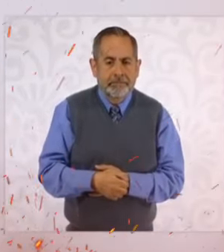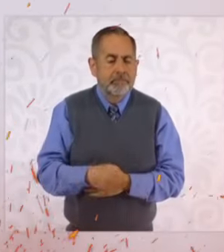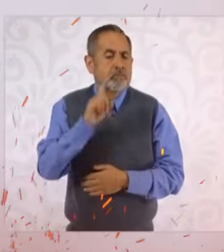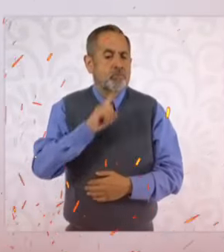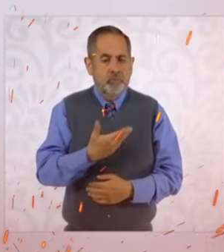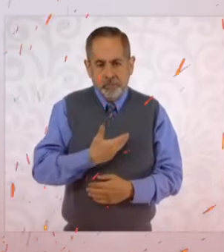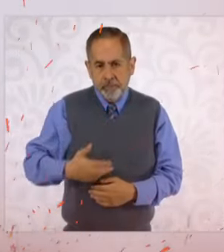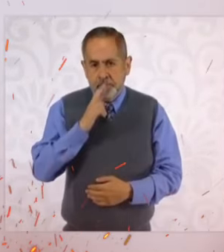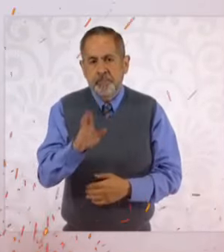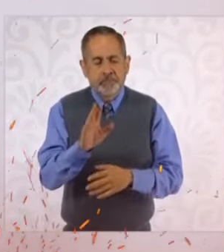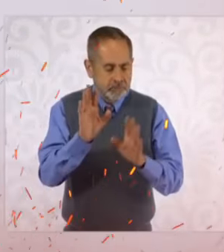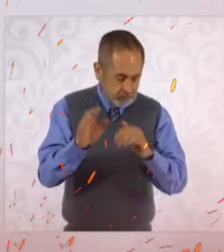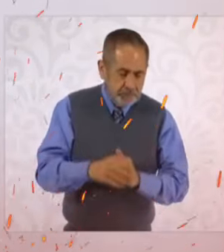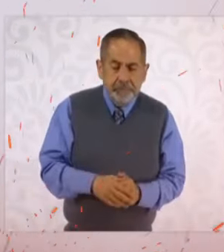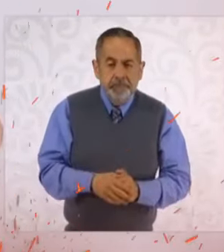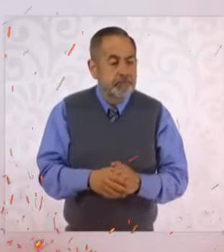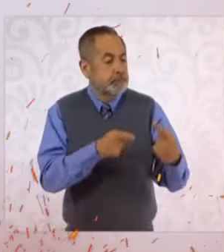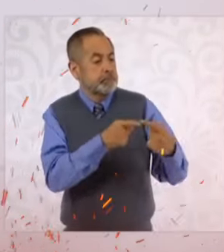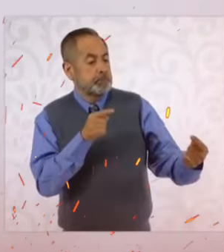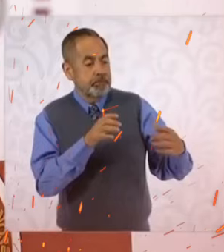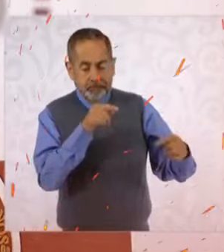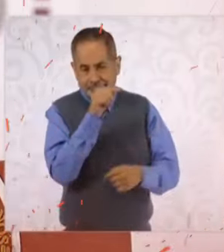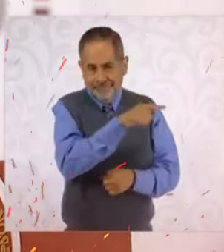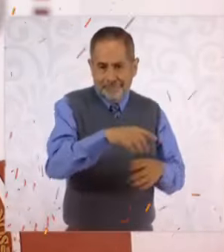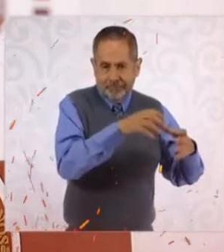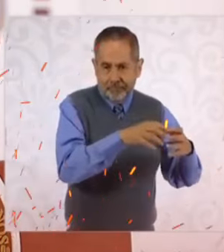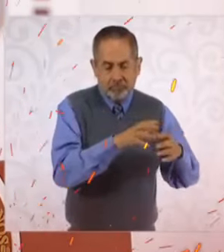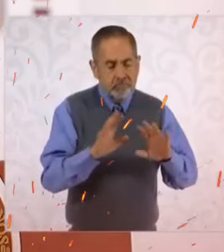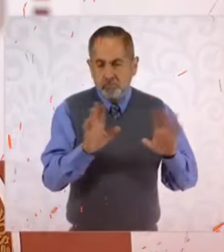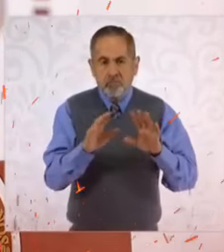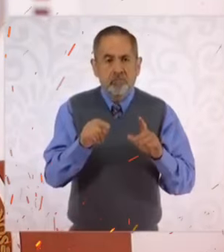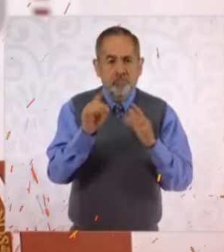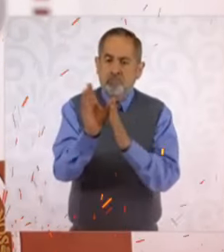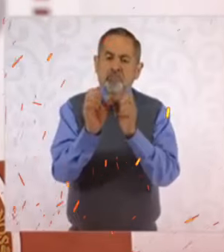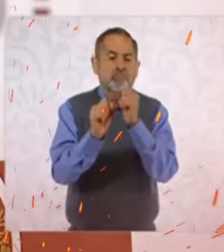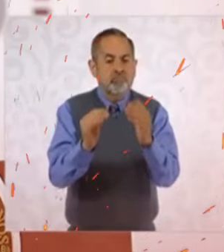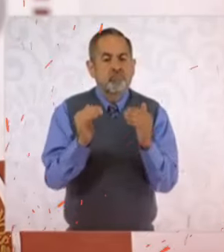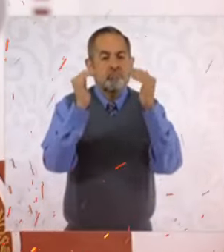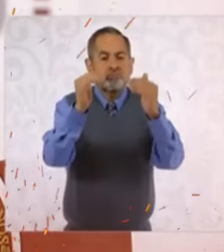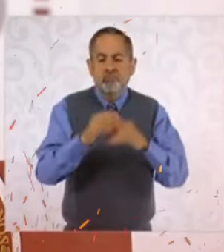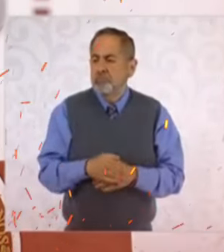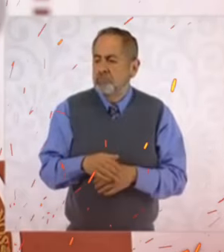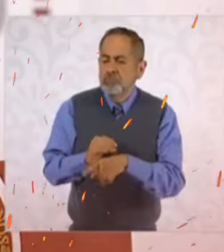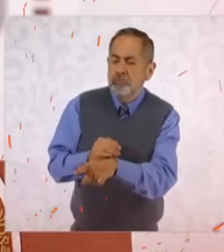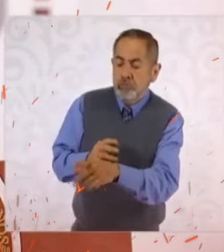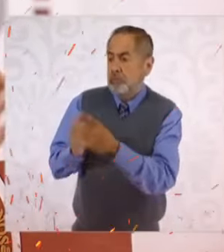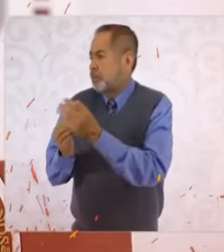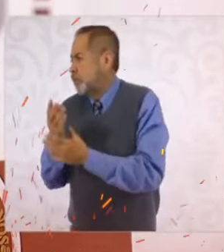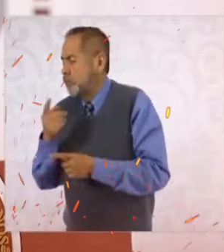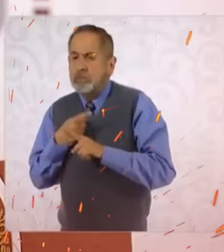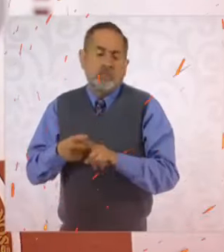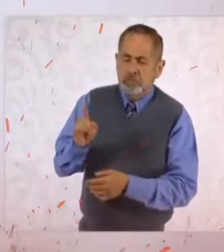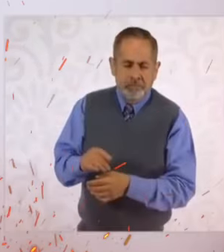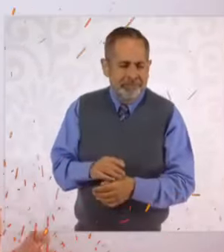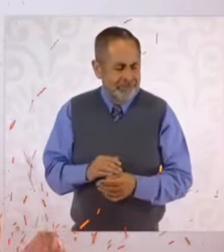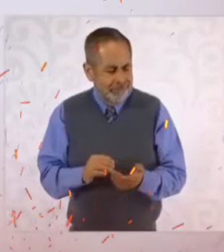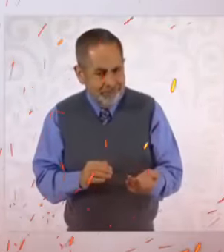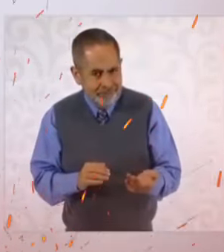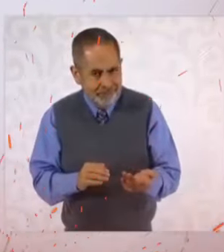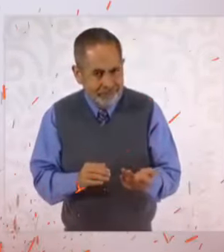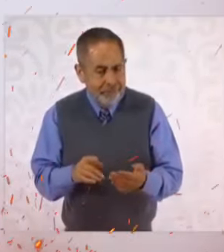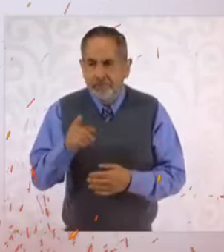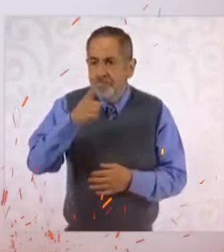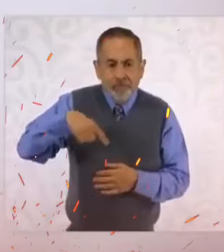han estado la oposición planteando este tema de la supremacía constitucional como si fuera algo novedoso o fuera algo malo. Todos los